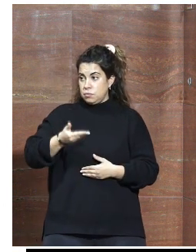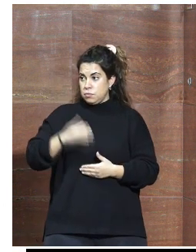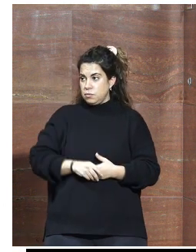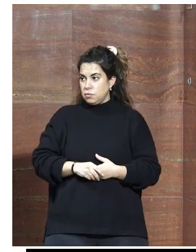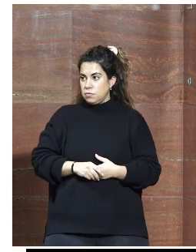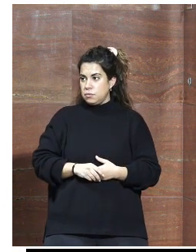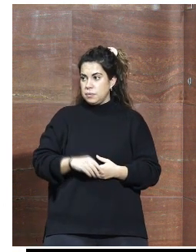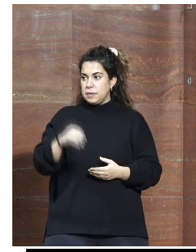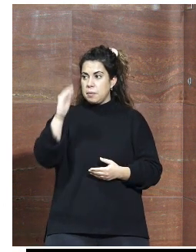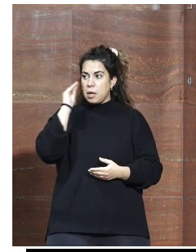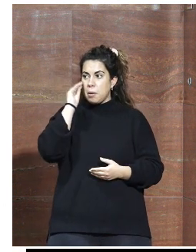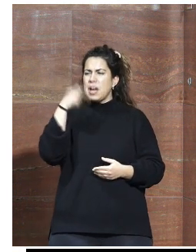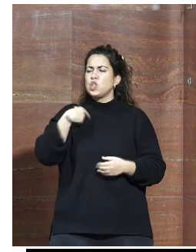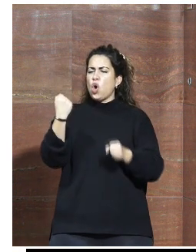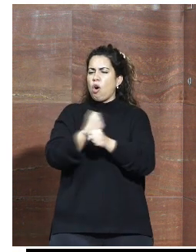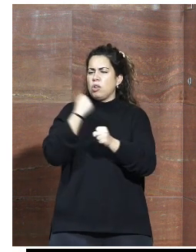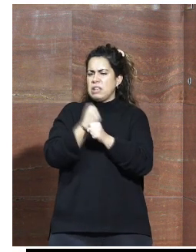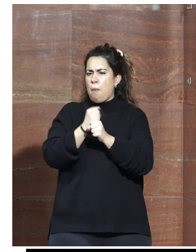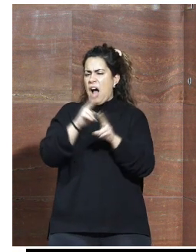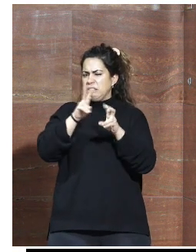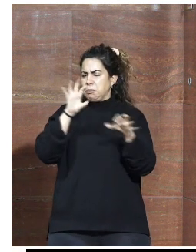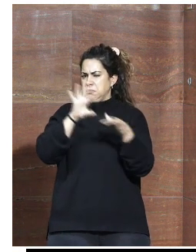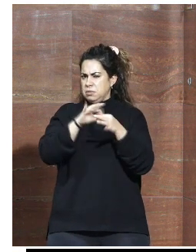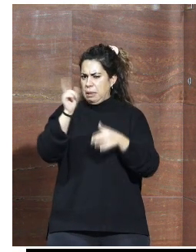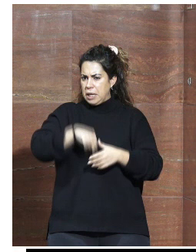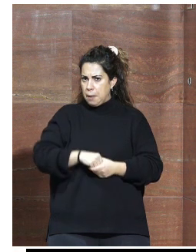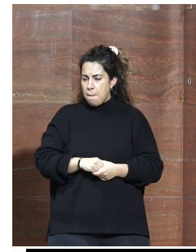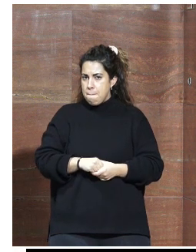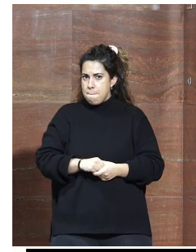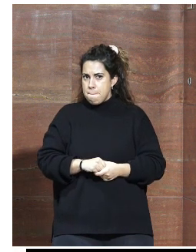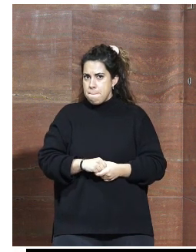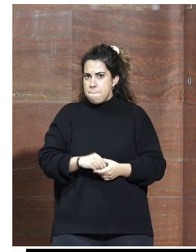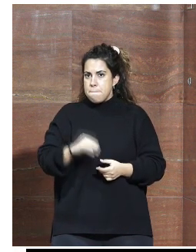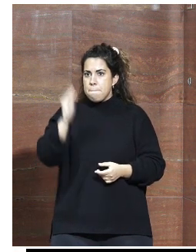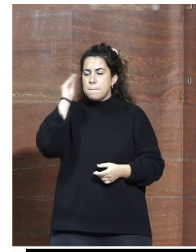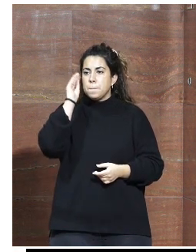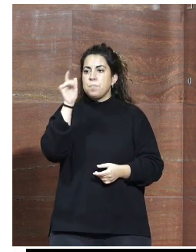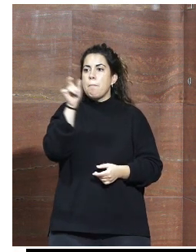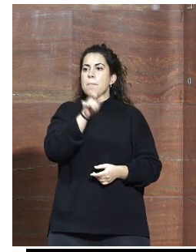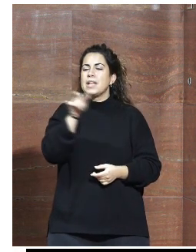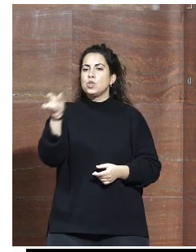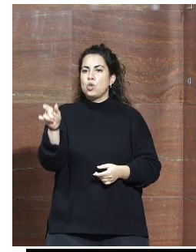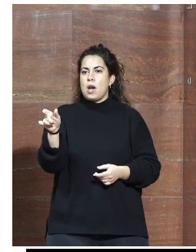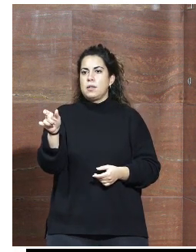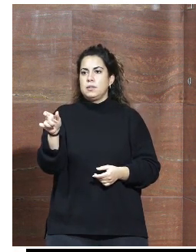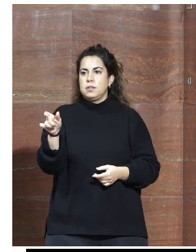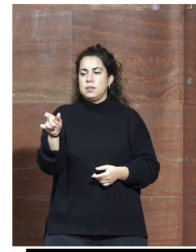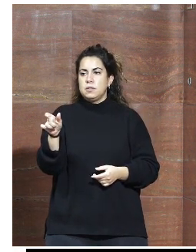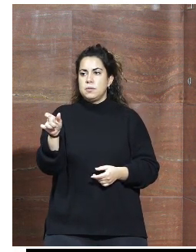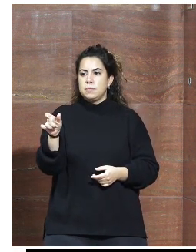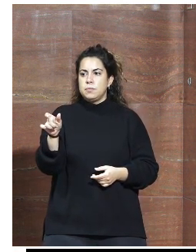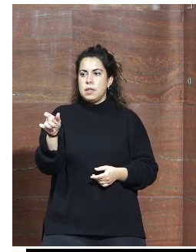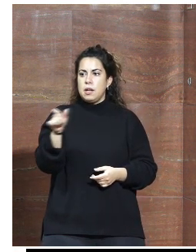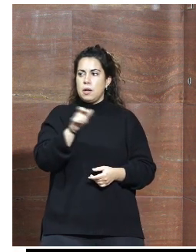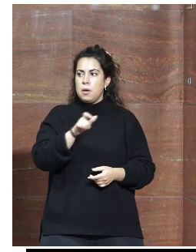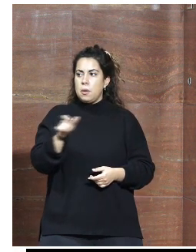Esto me parece, yo trabajo en el tema y me parece que las personas que son las que nos